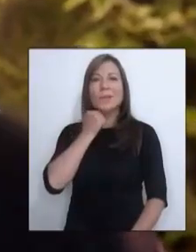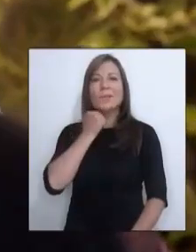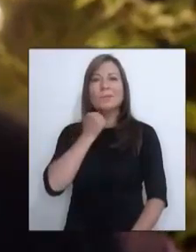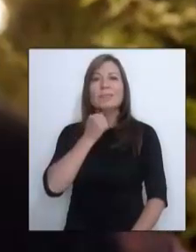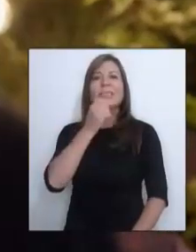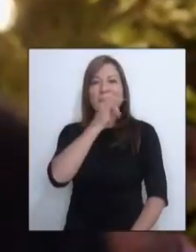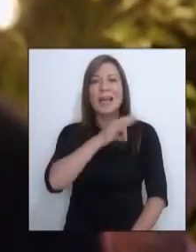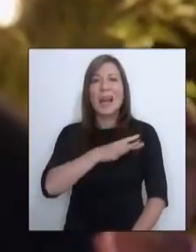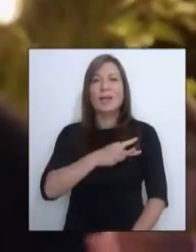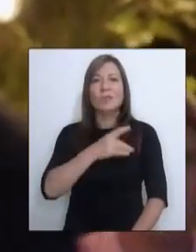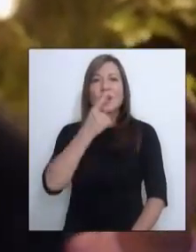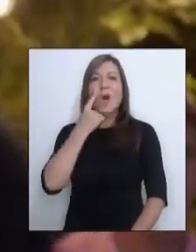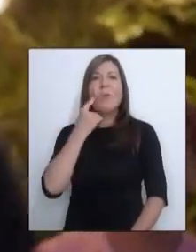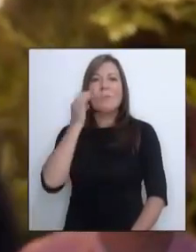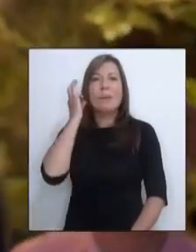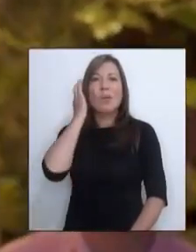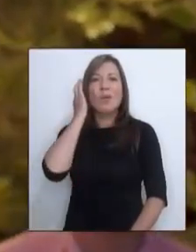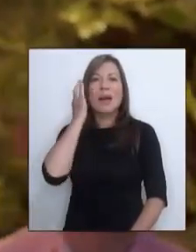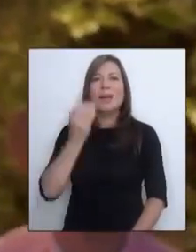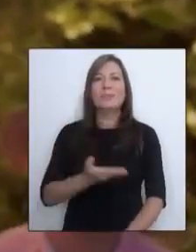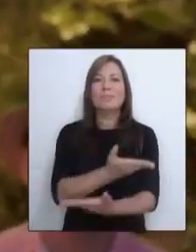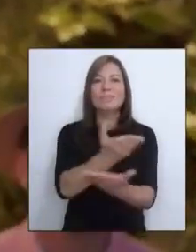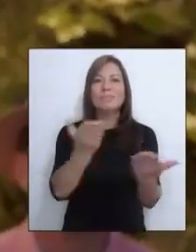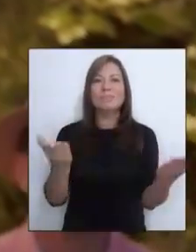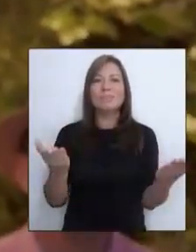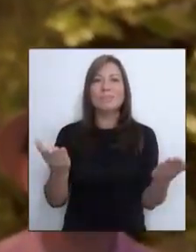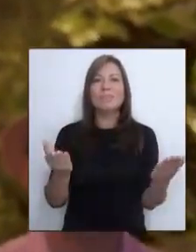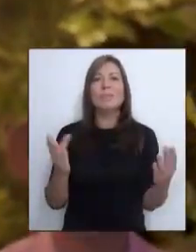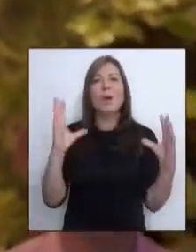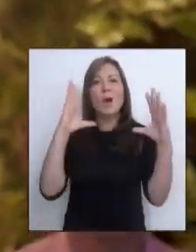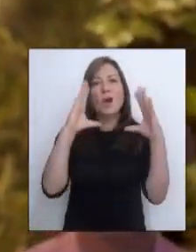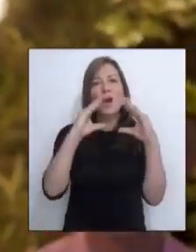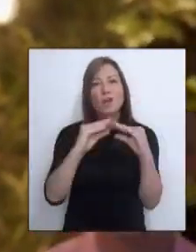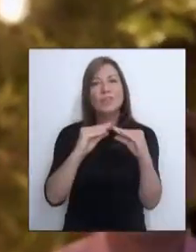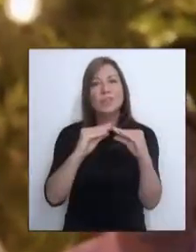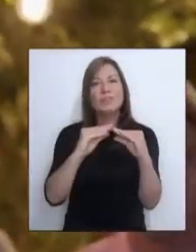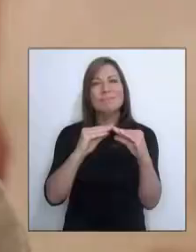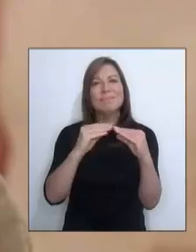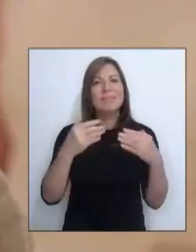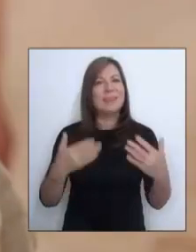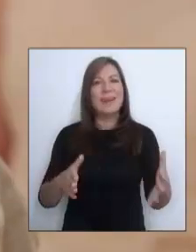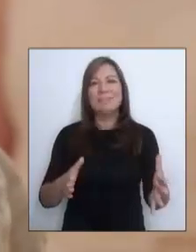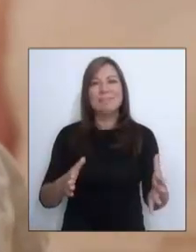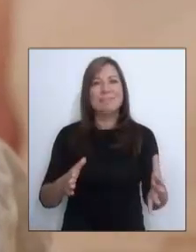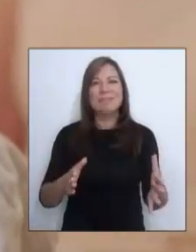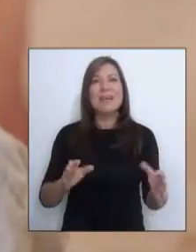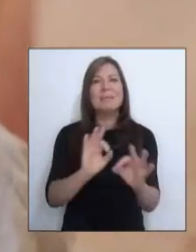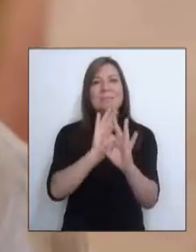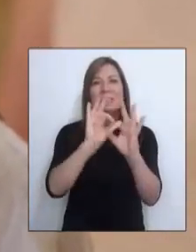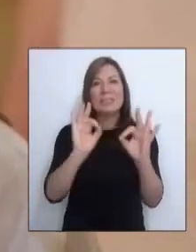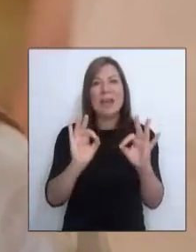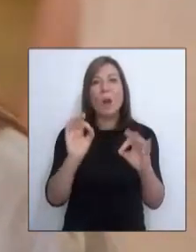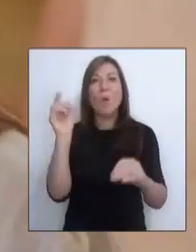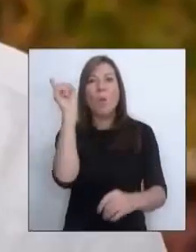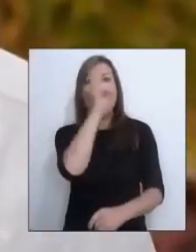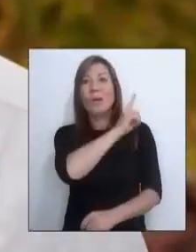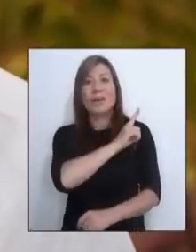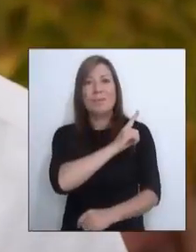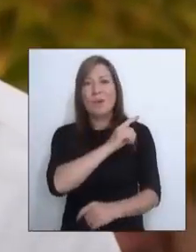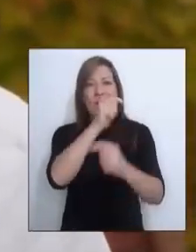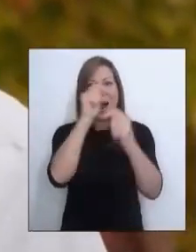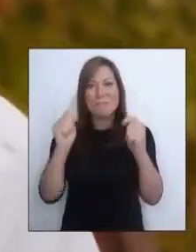Queridas chilenas y chilenos, hemos llegado a esta noche tan especial, la última noche de la